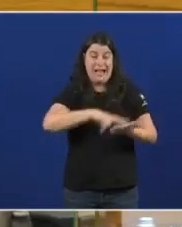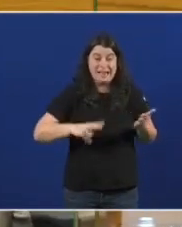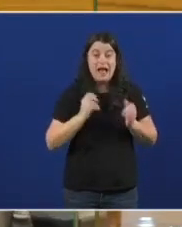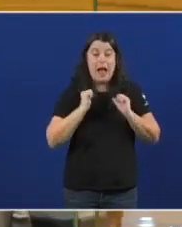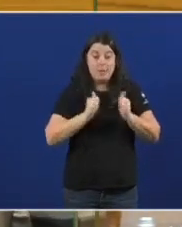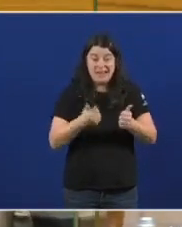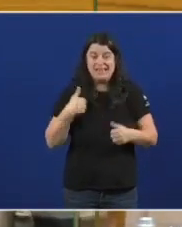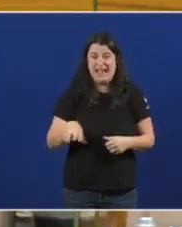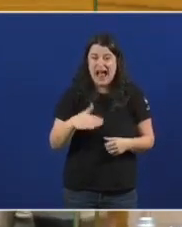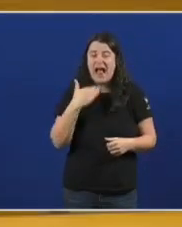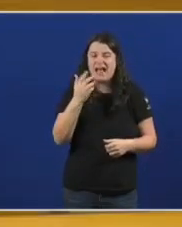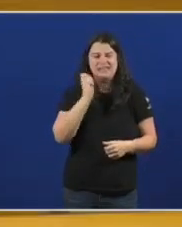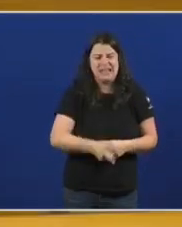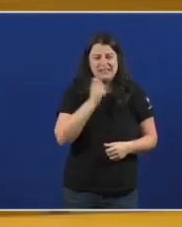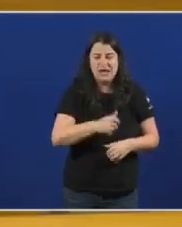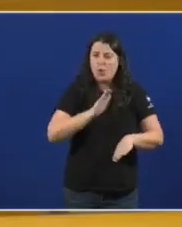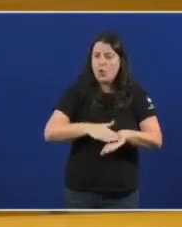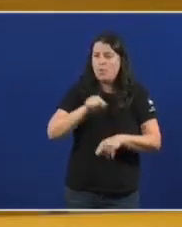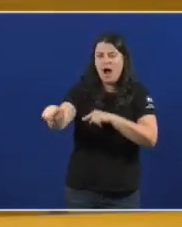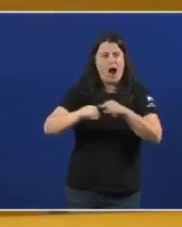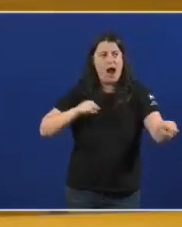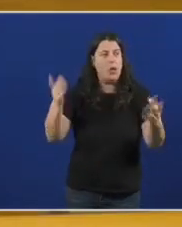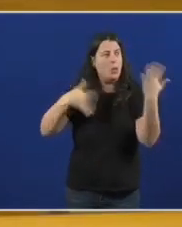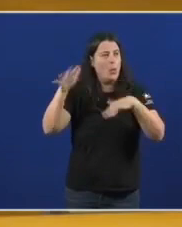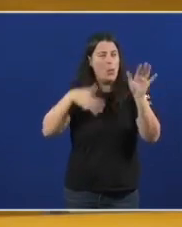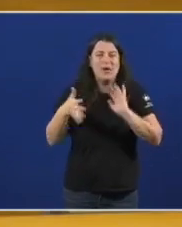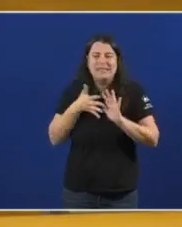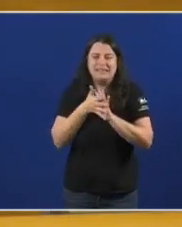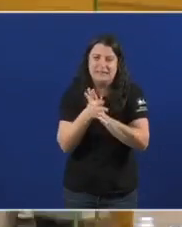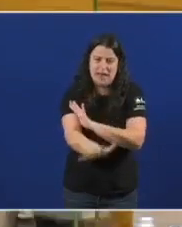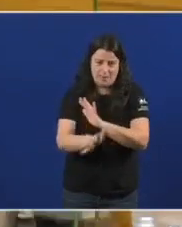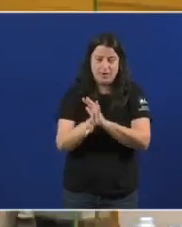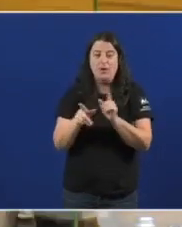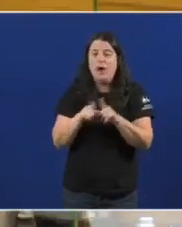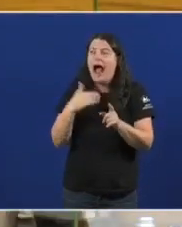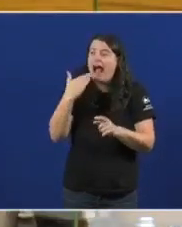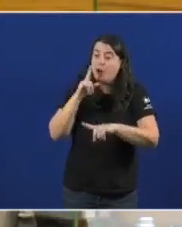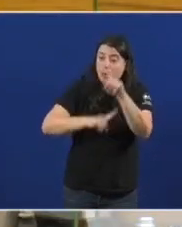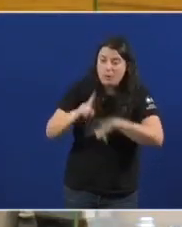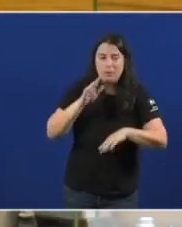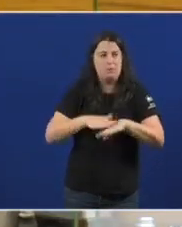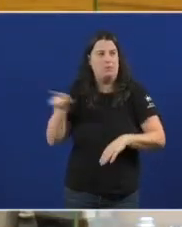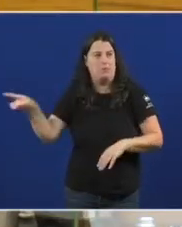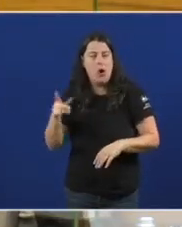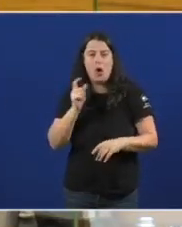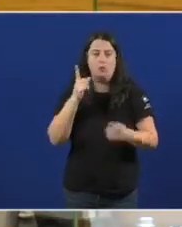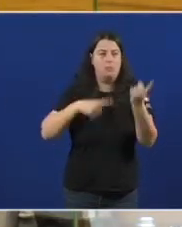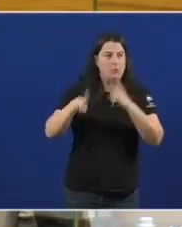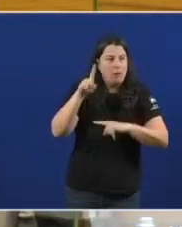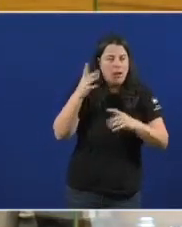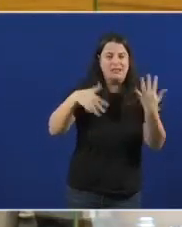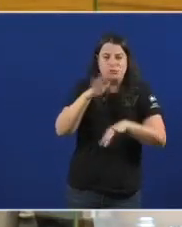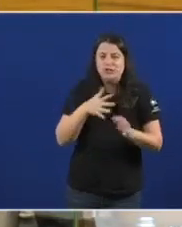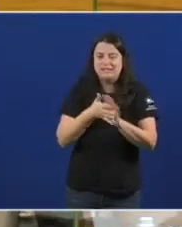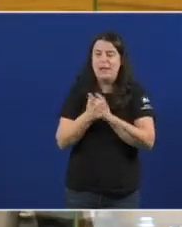onde leva sistemáticamente botando balóns fora cada vez que hai un problema e sin dar alternativas para